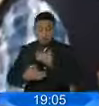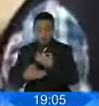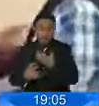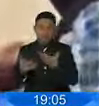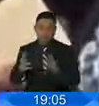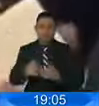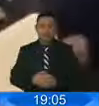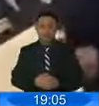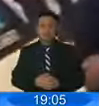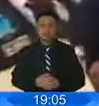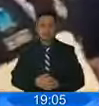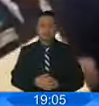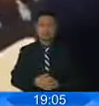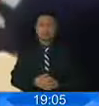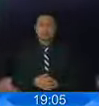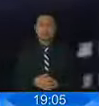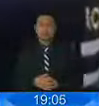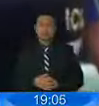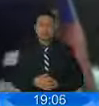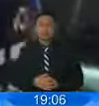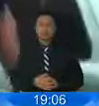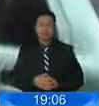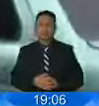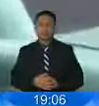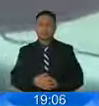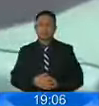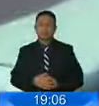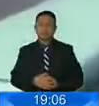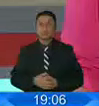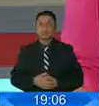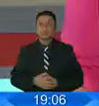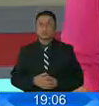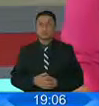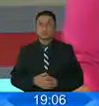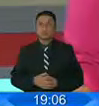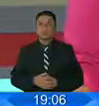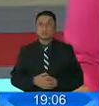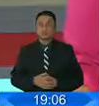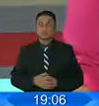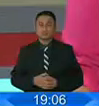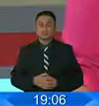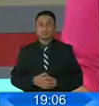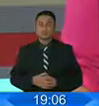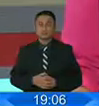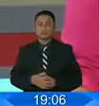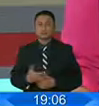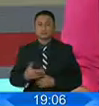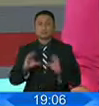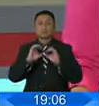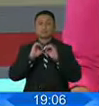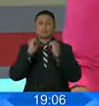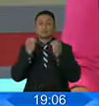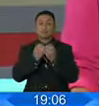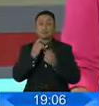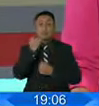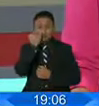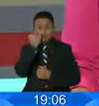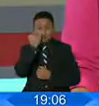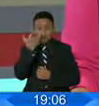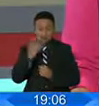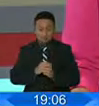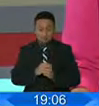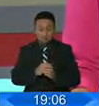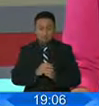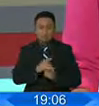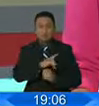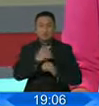proceso. Informó Alison Corral. La Ecuarunari y otras organizaciones de campesinos acudieron